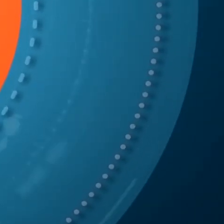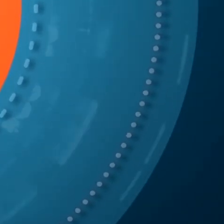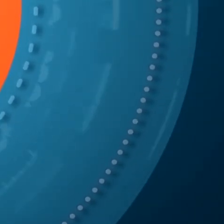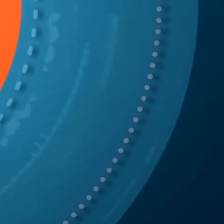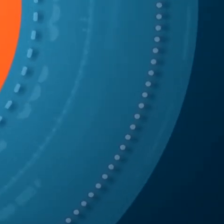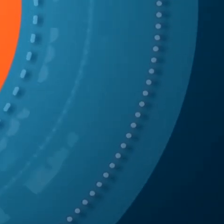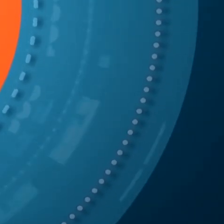¡Gracias!